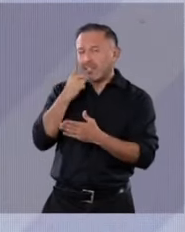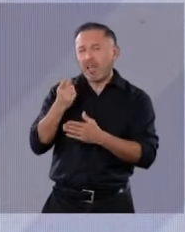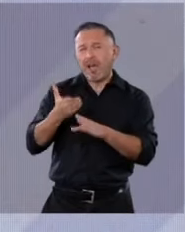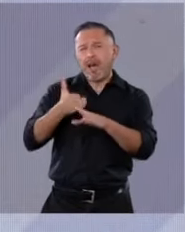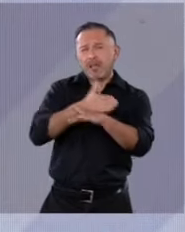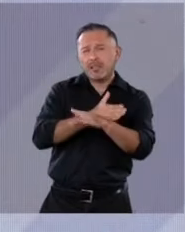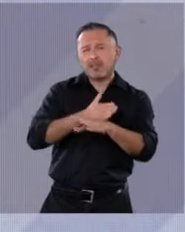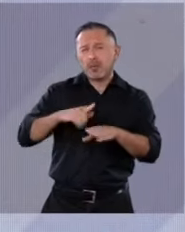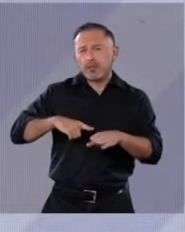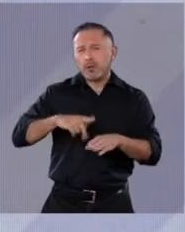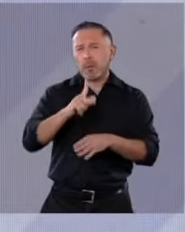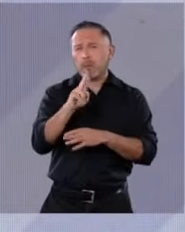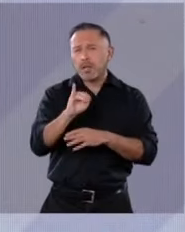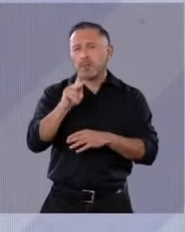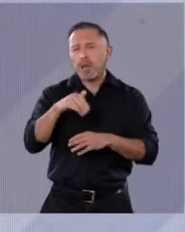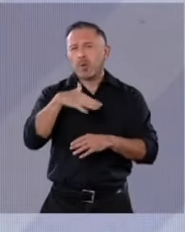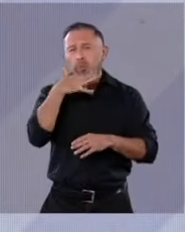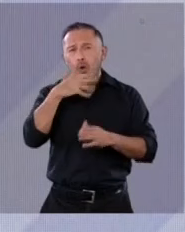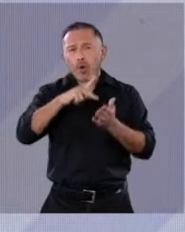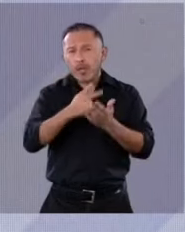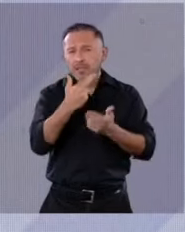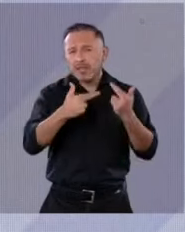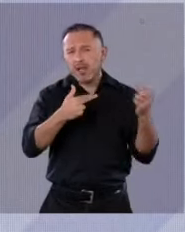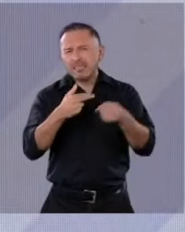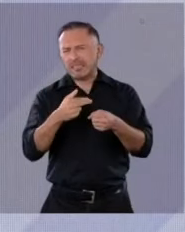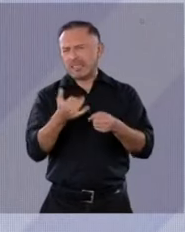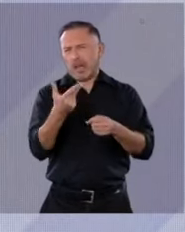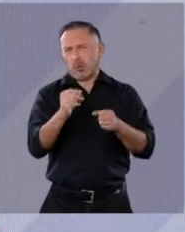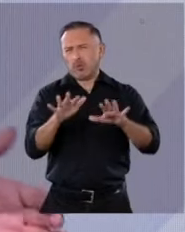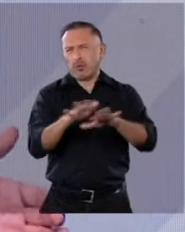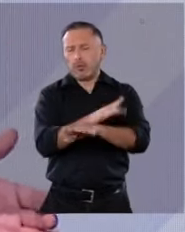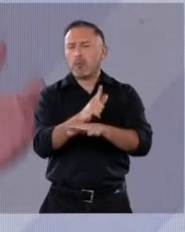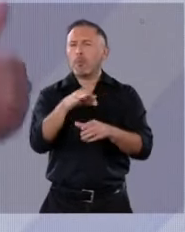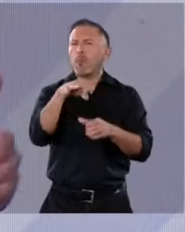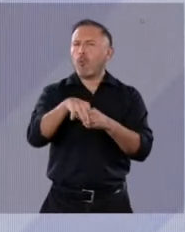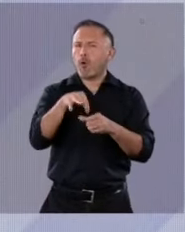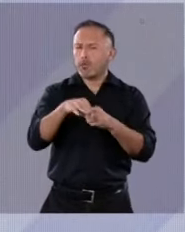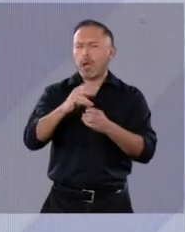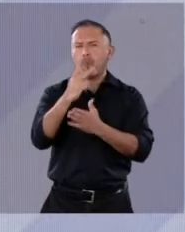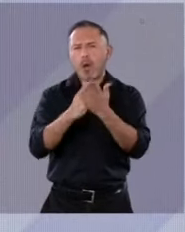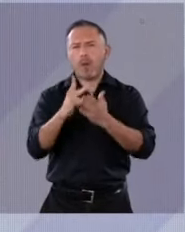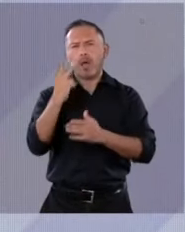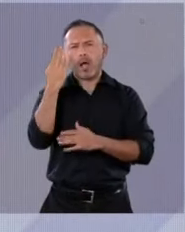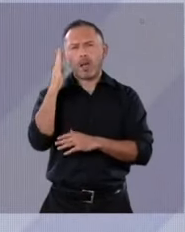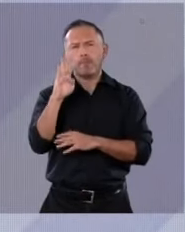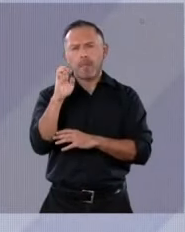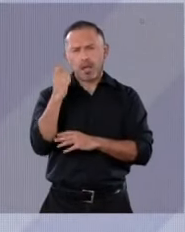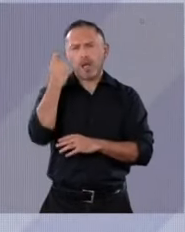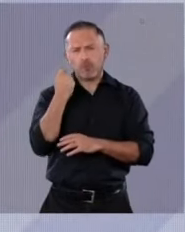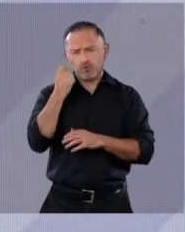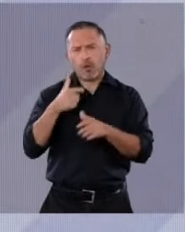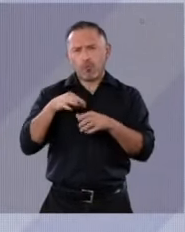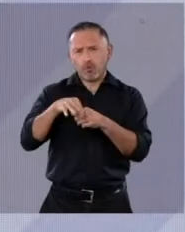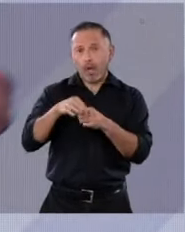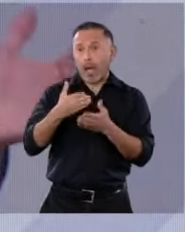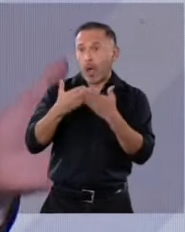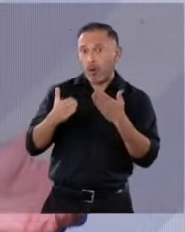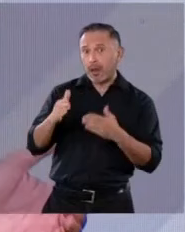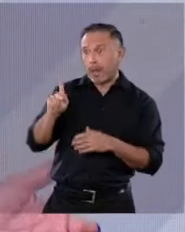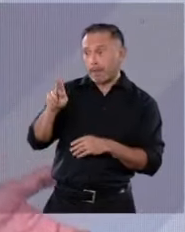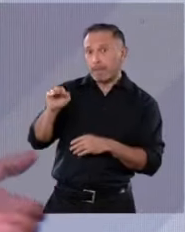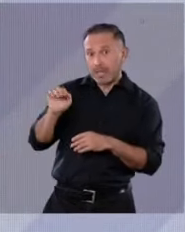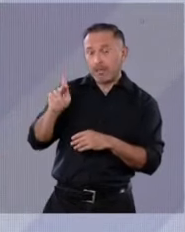PRIAN. Votar porque sigan los programas sociales. Y el PRIAN, que ya va en tercer lugar, te dice que es votar contra